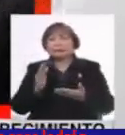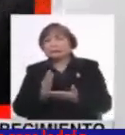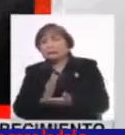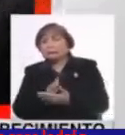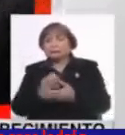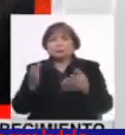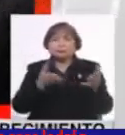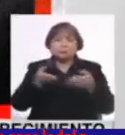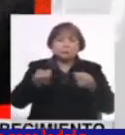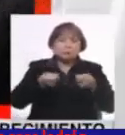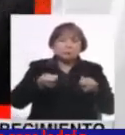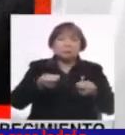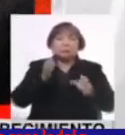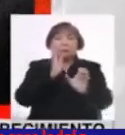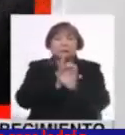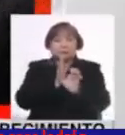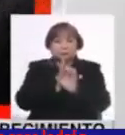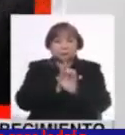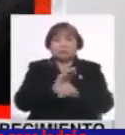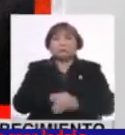en la situación psicológica